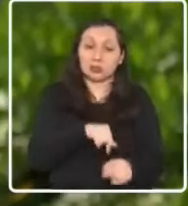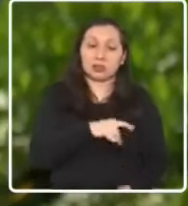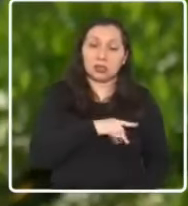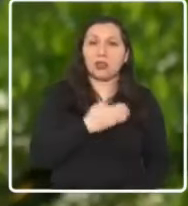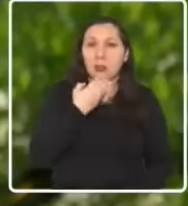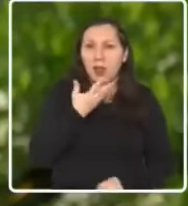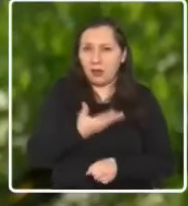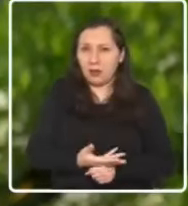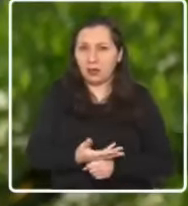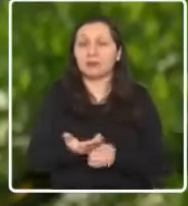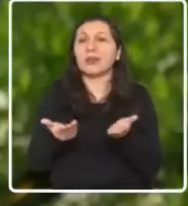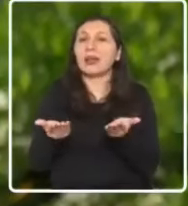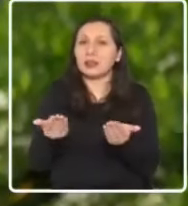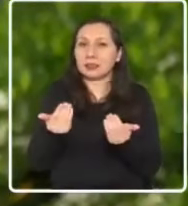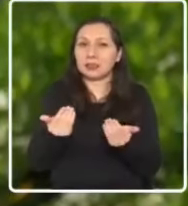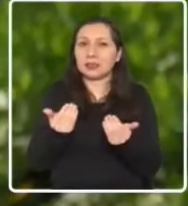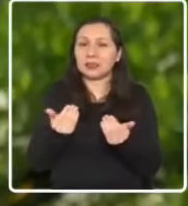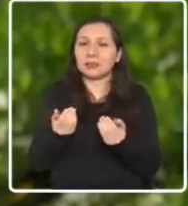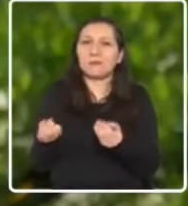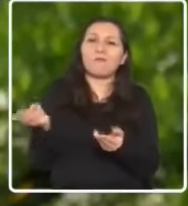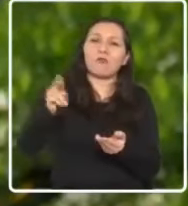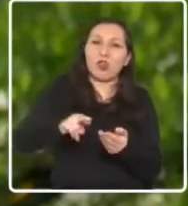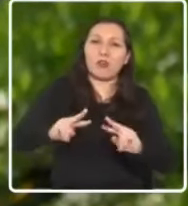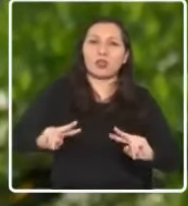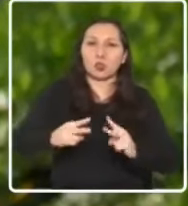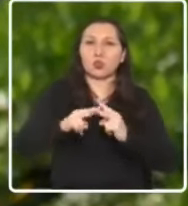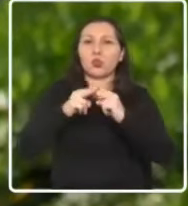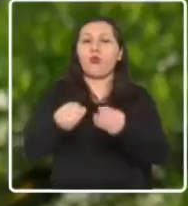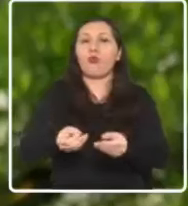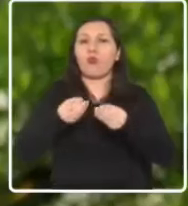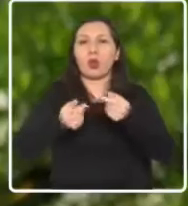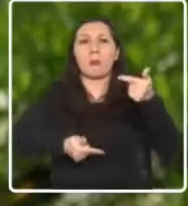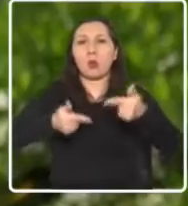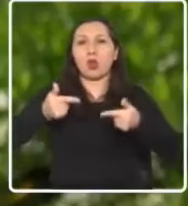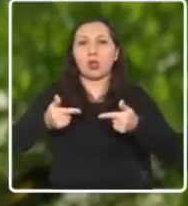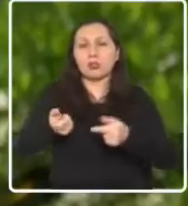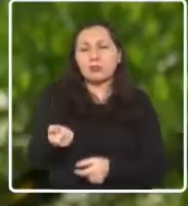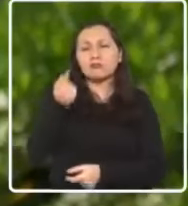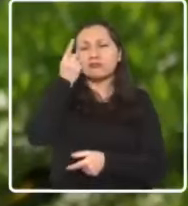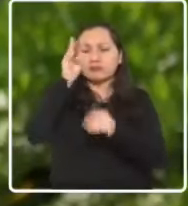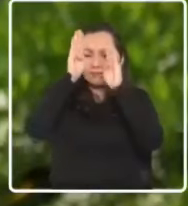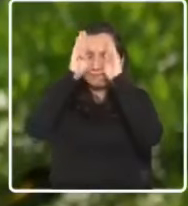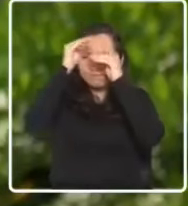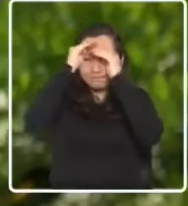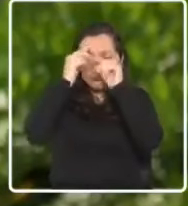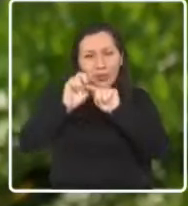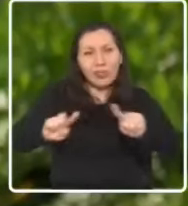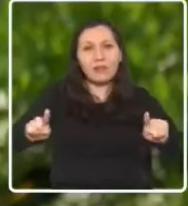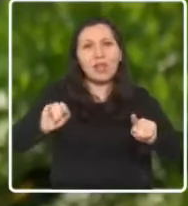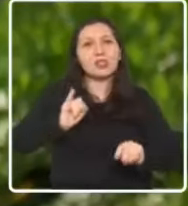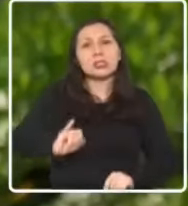Chile, requiere reconstruir una buena política desde un paradigma distinto al que estamos acostumbrados.